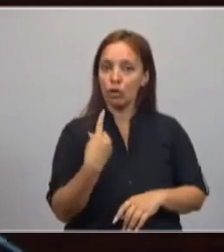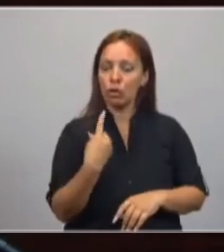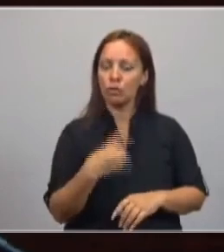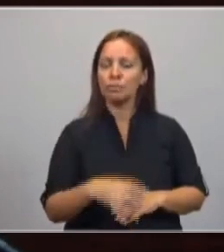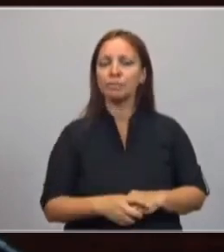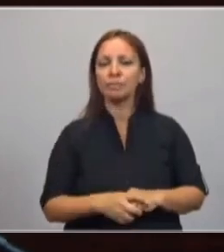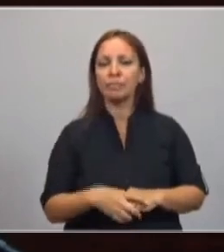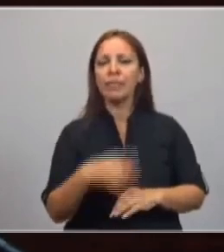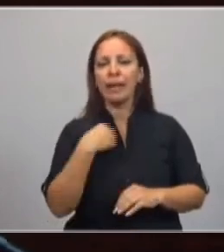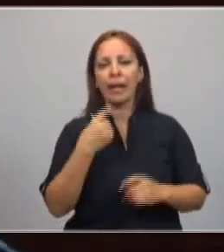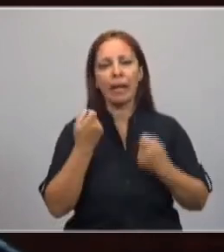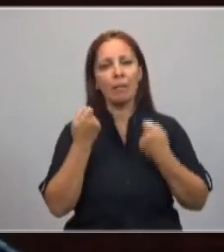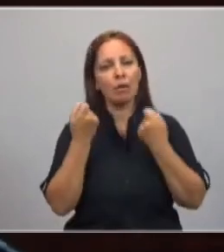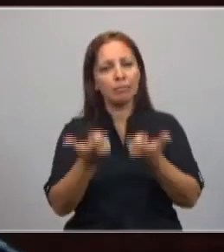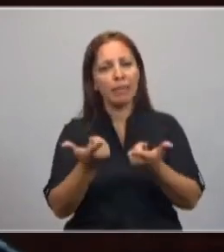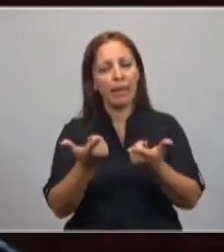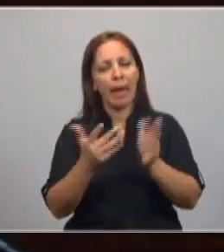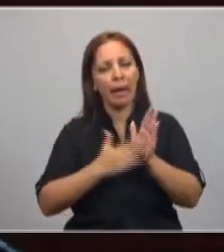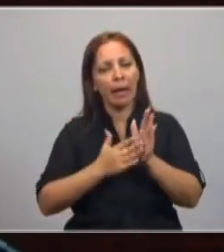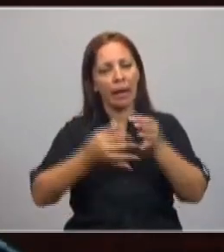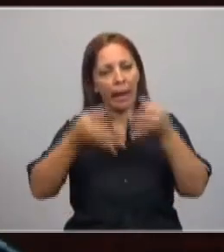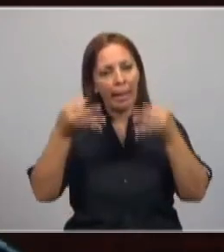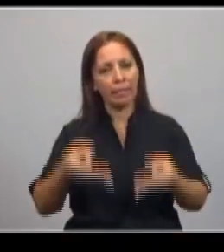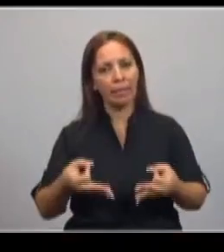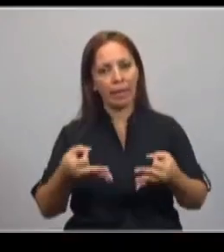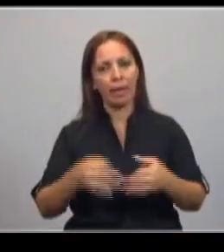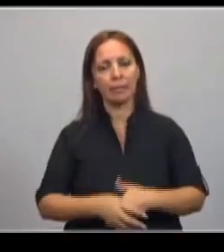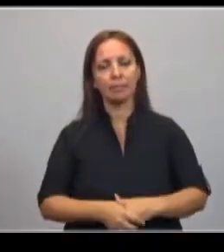Lo que queremos garantizar